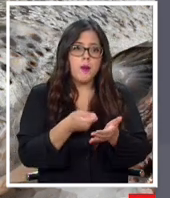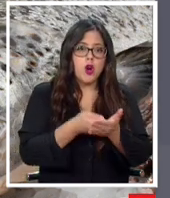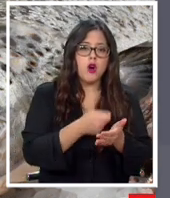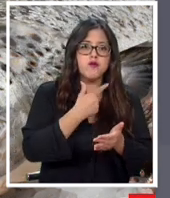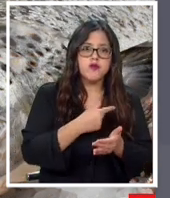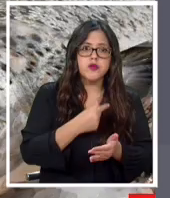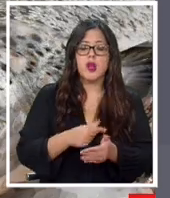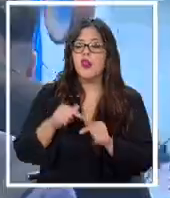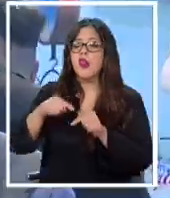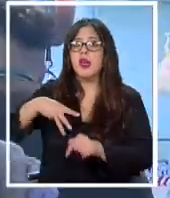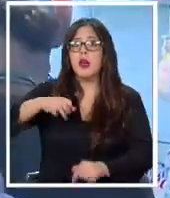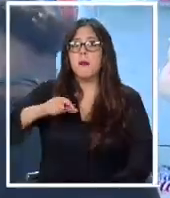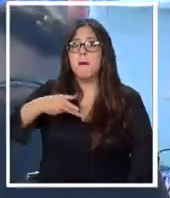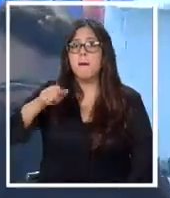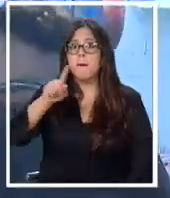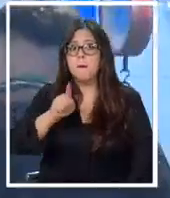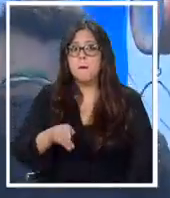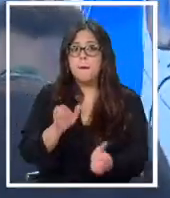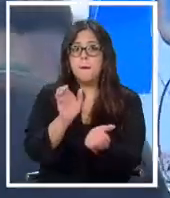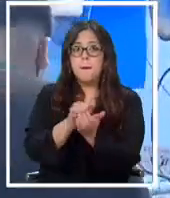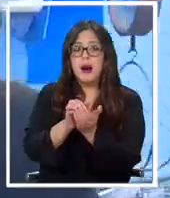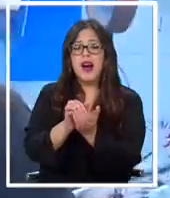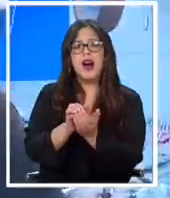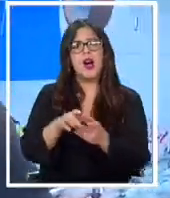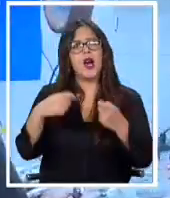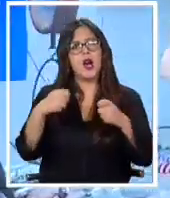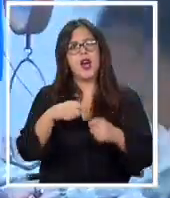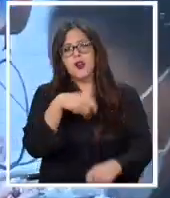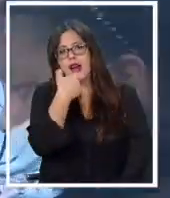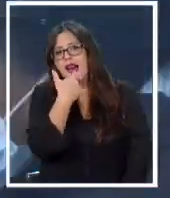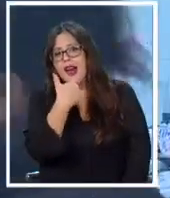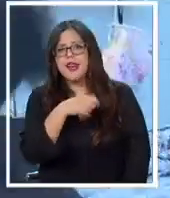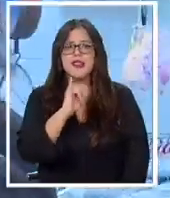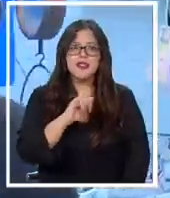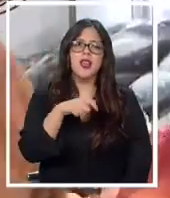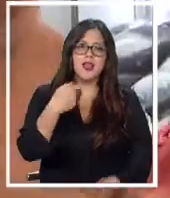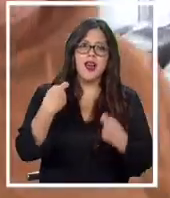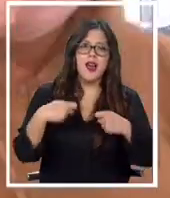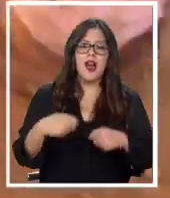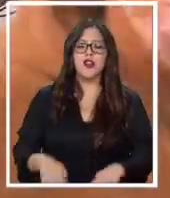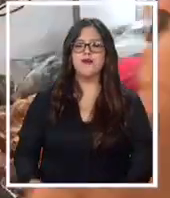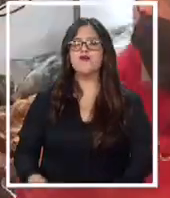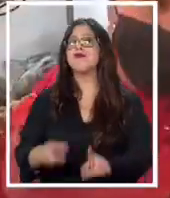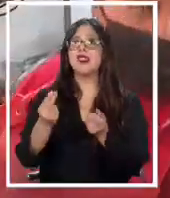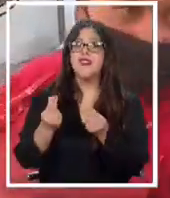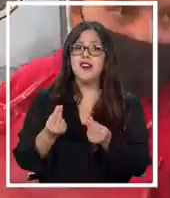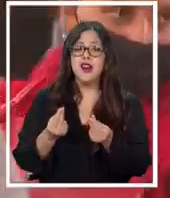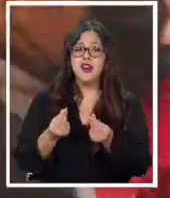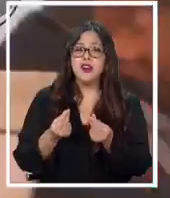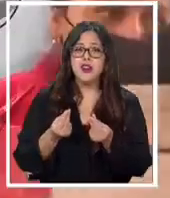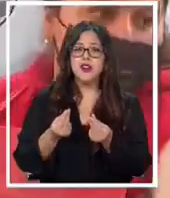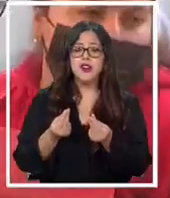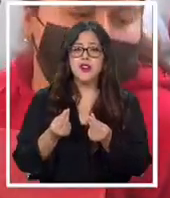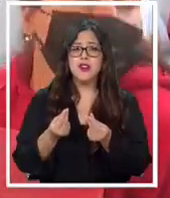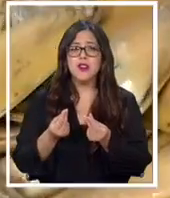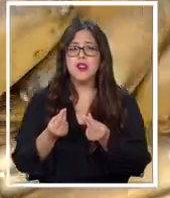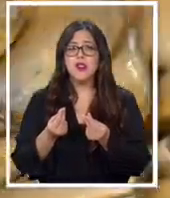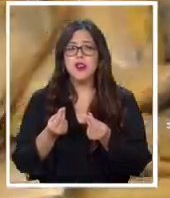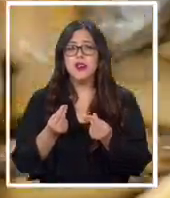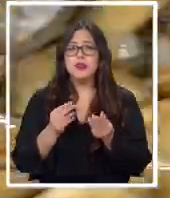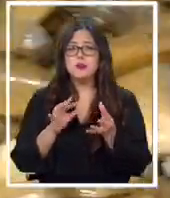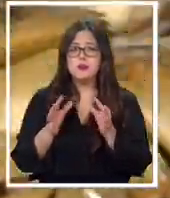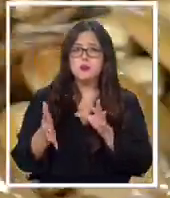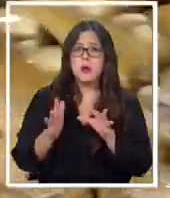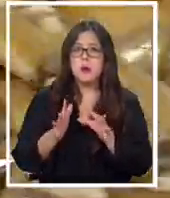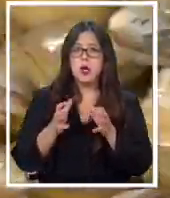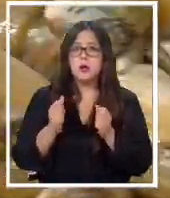machas no, porque están demasiado caras. Están carísimos. Sí, están caros. Precios están relativamente dentro